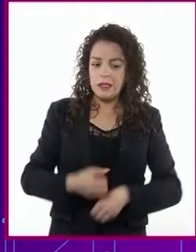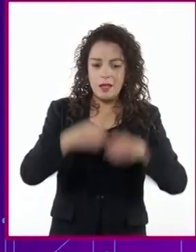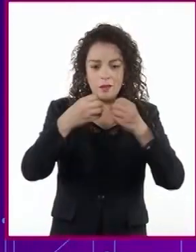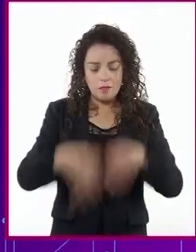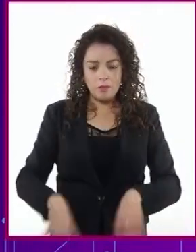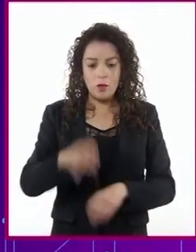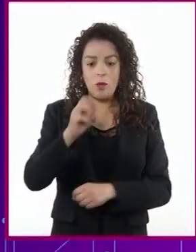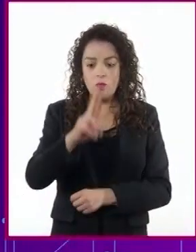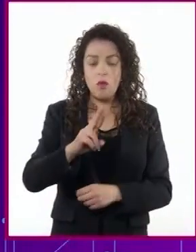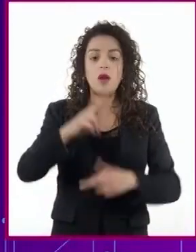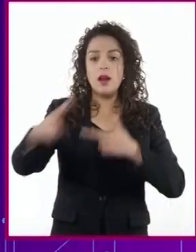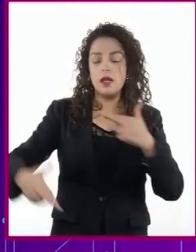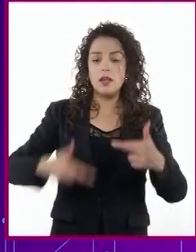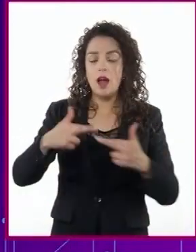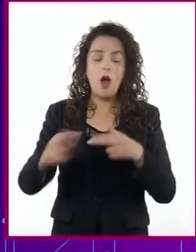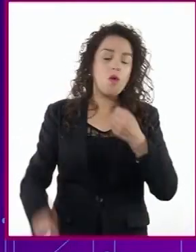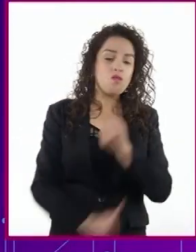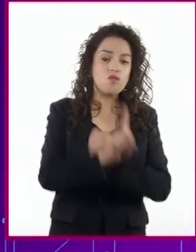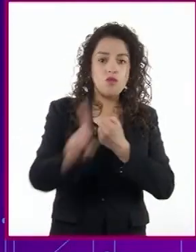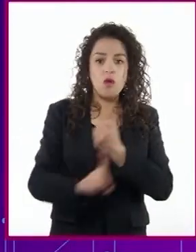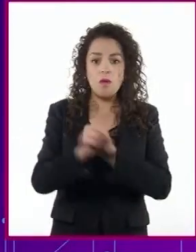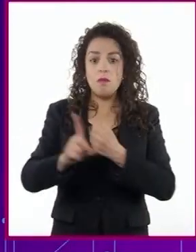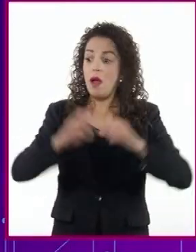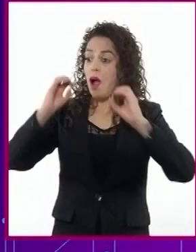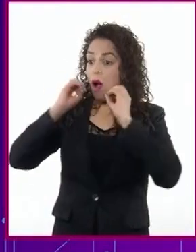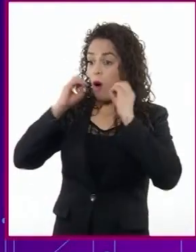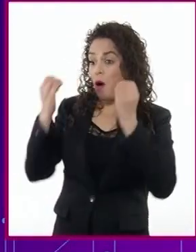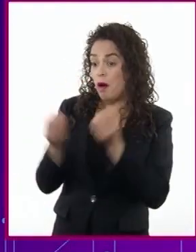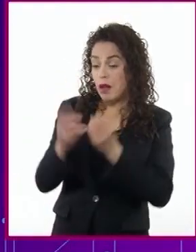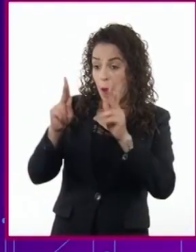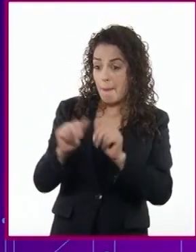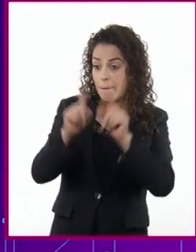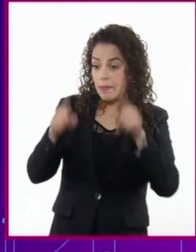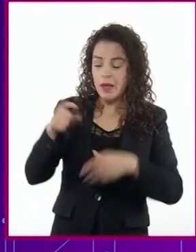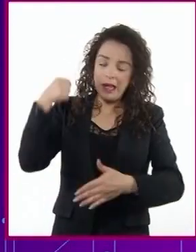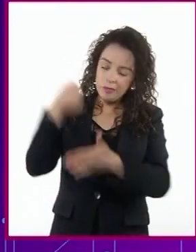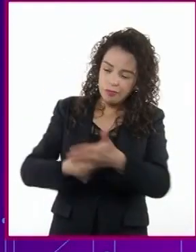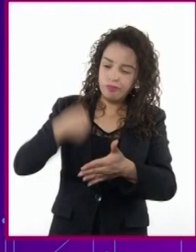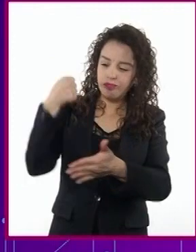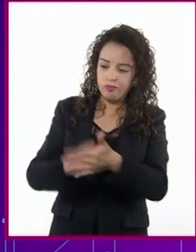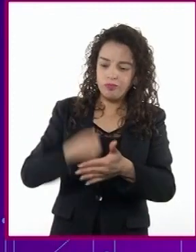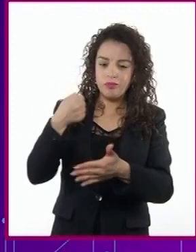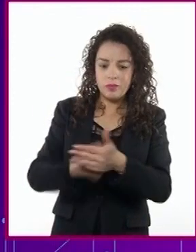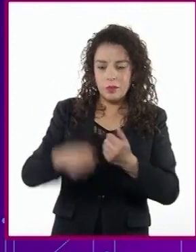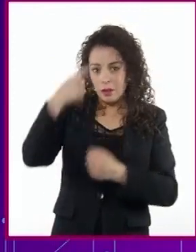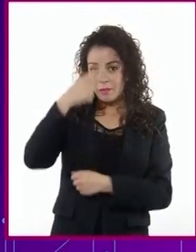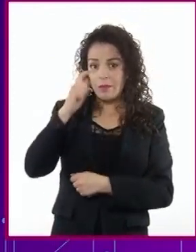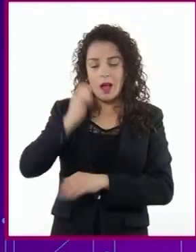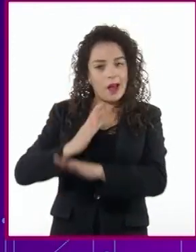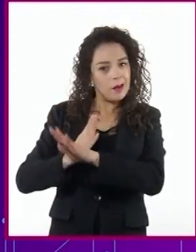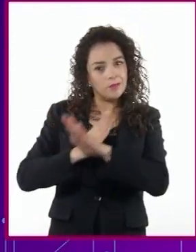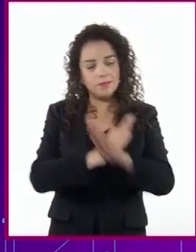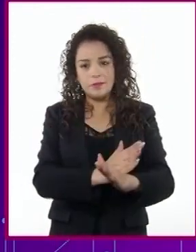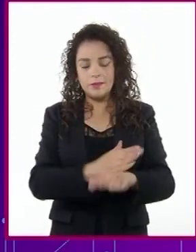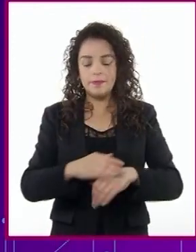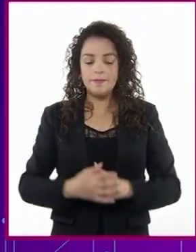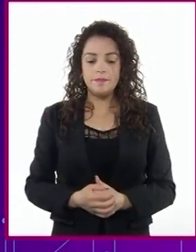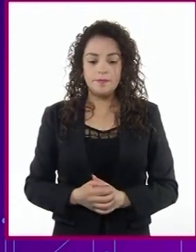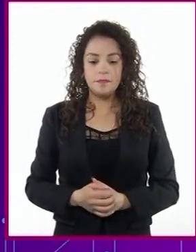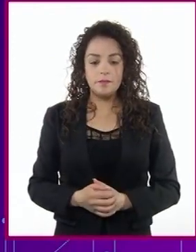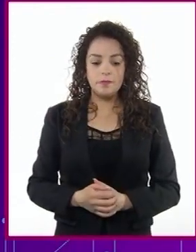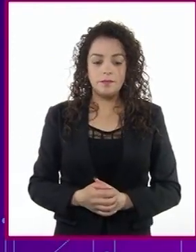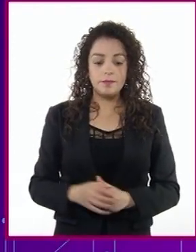conflictos regionales y en los que los organismos de paz trabajan intensamente para contenerlos. Por ejemplo, la